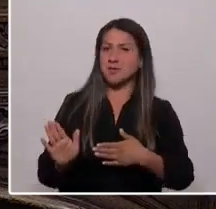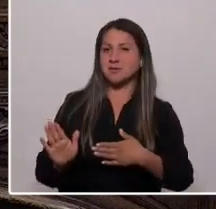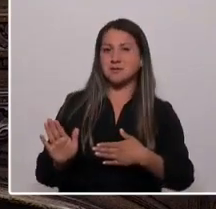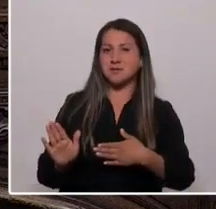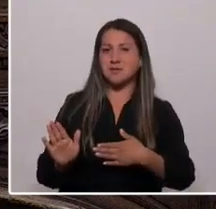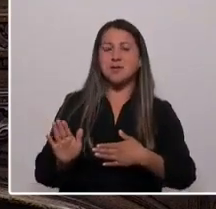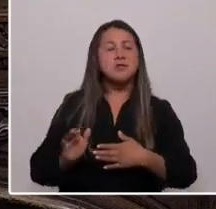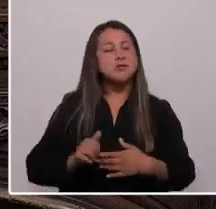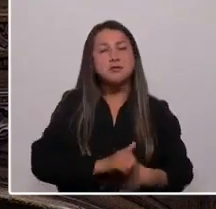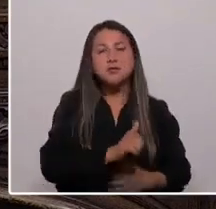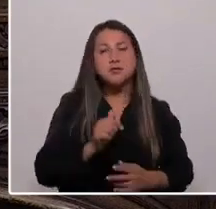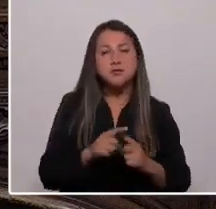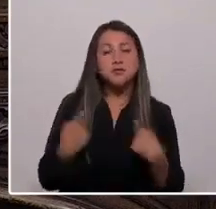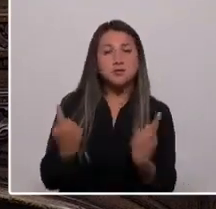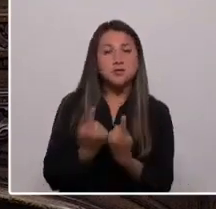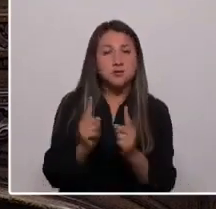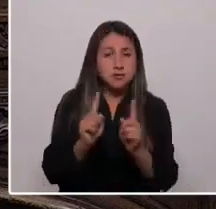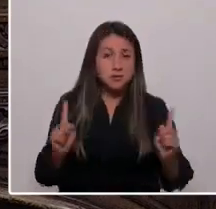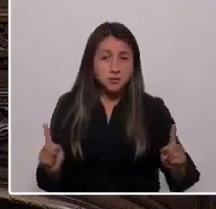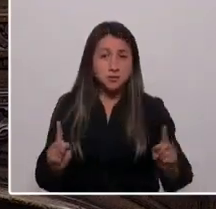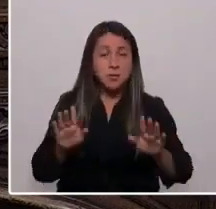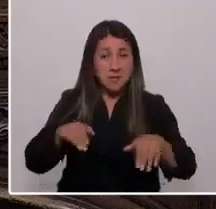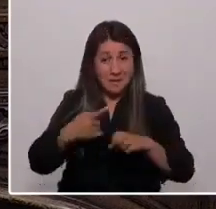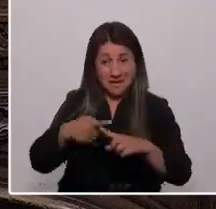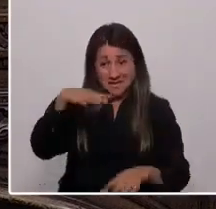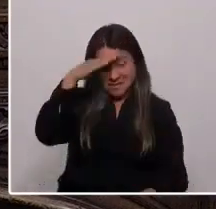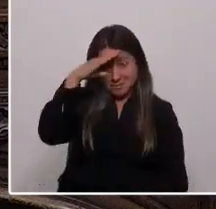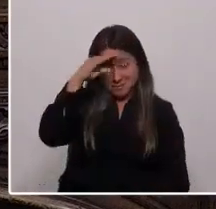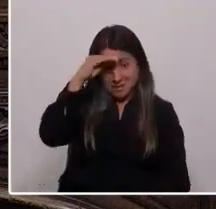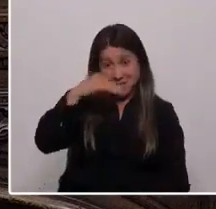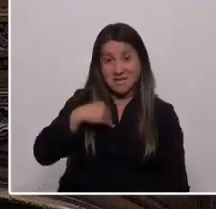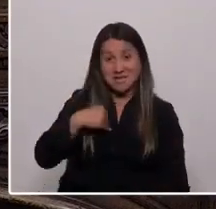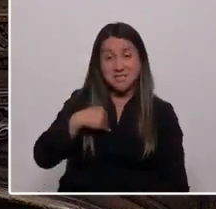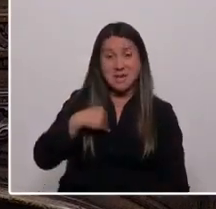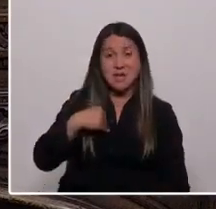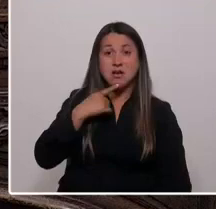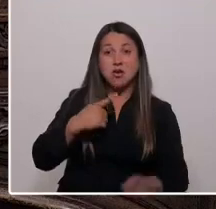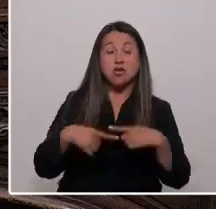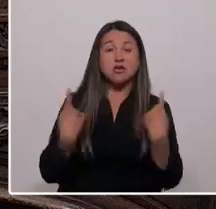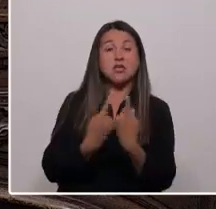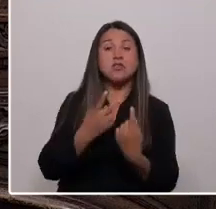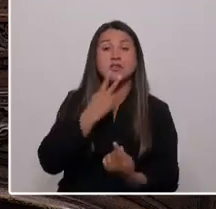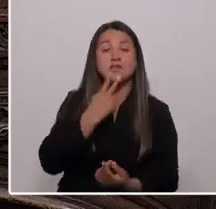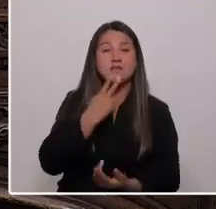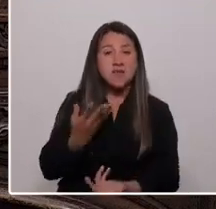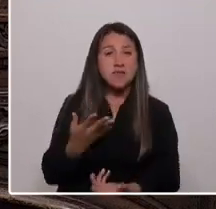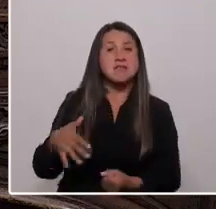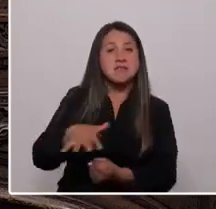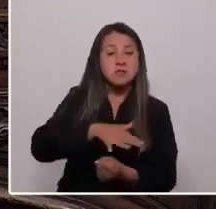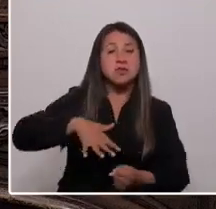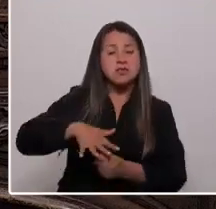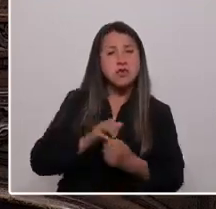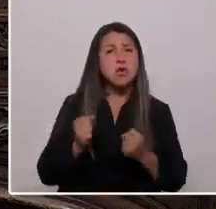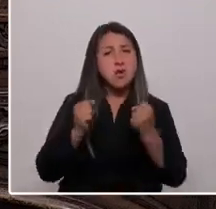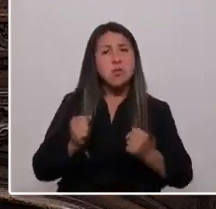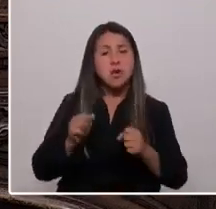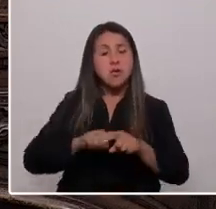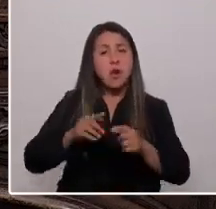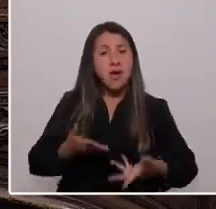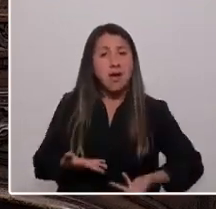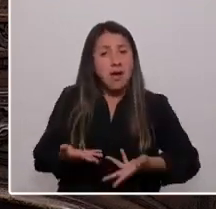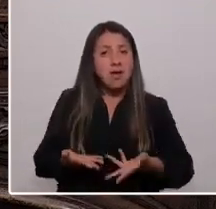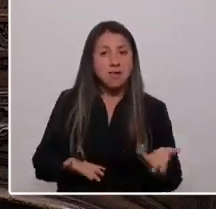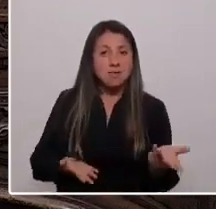desde nuestra propia experiencia desde nuestro propio contexto biográfico debe ser capaz de ponerse al servicio poner su